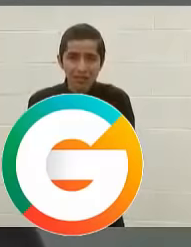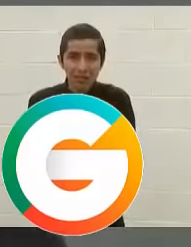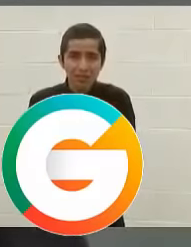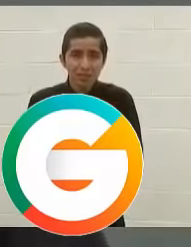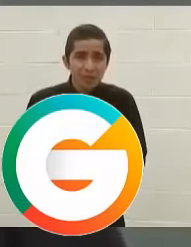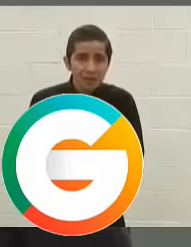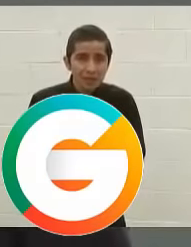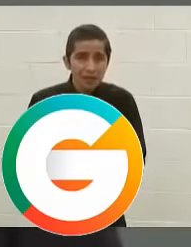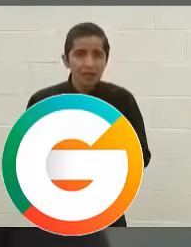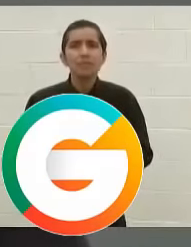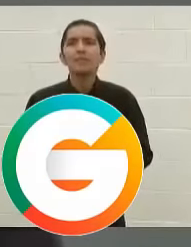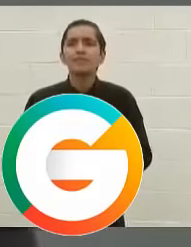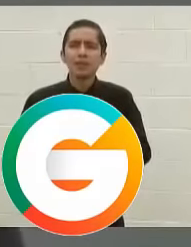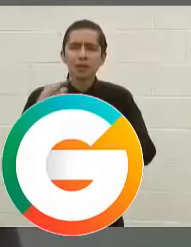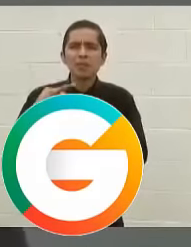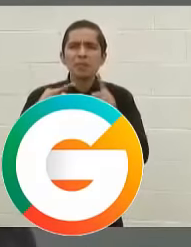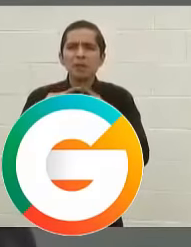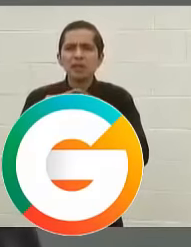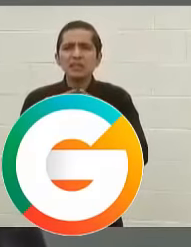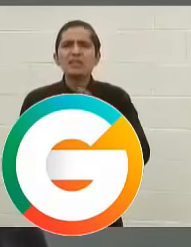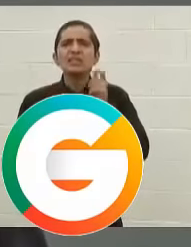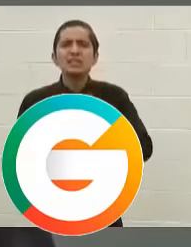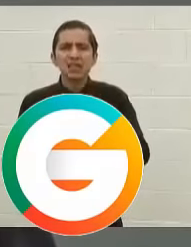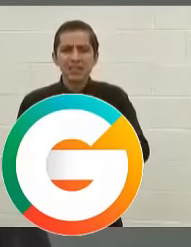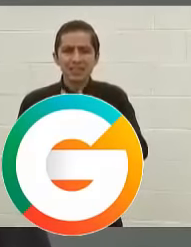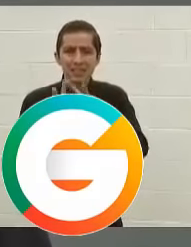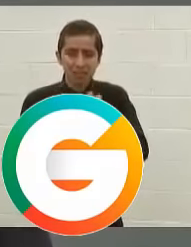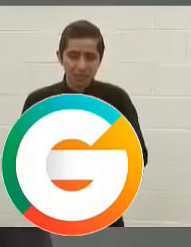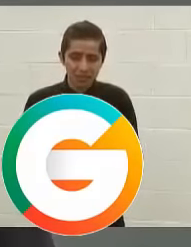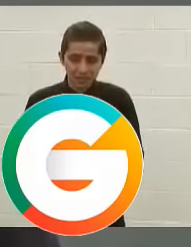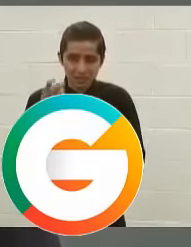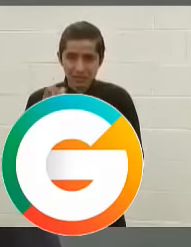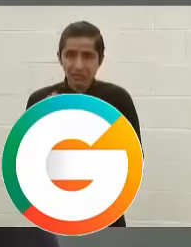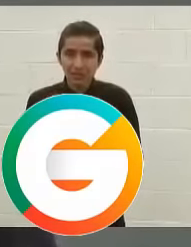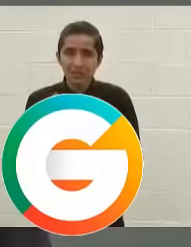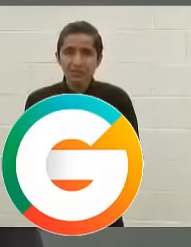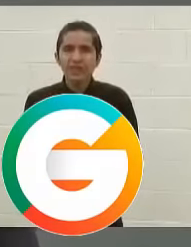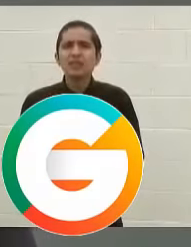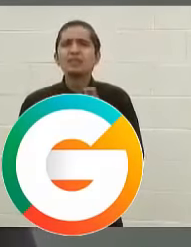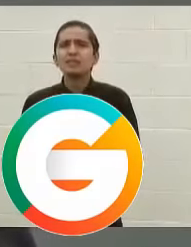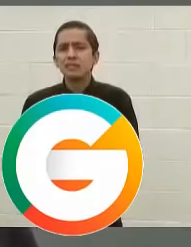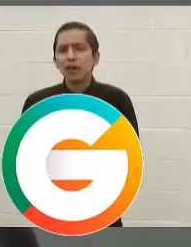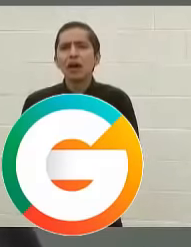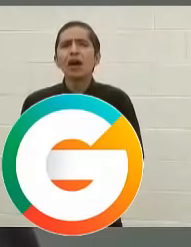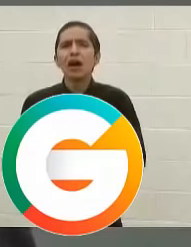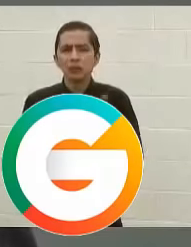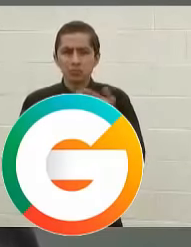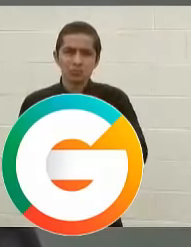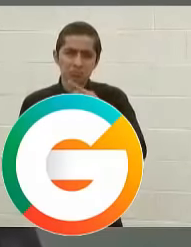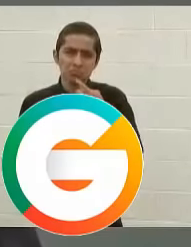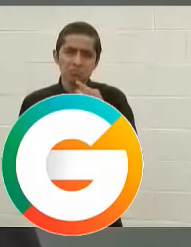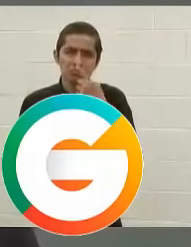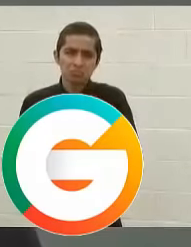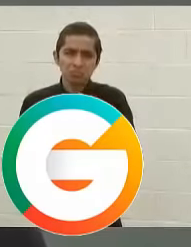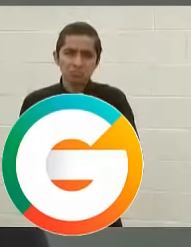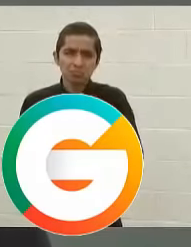Bueno, primeramente respecto al tema, debo decir